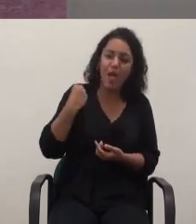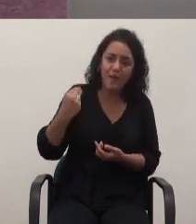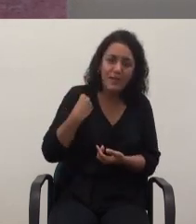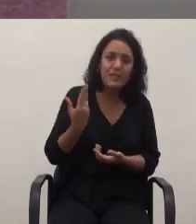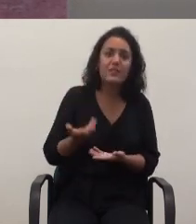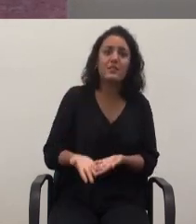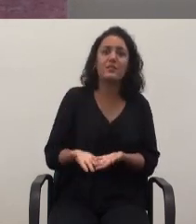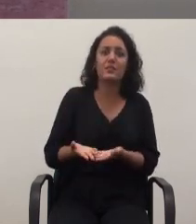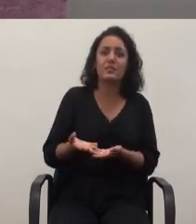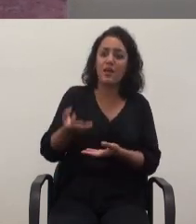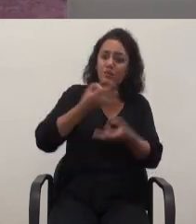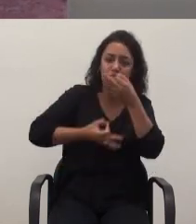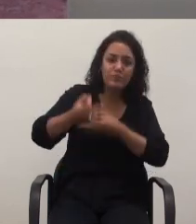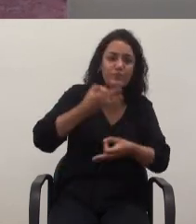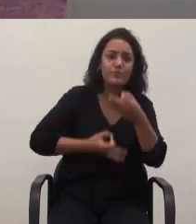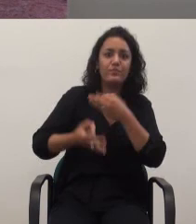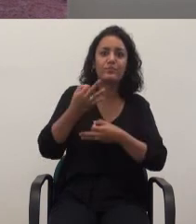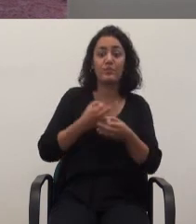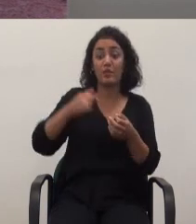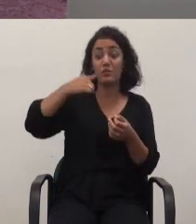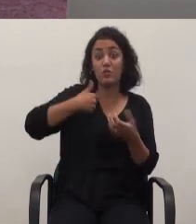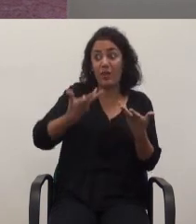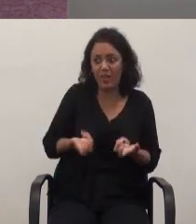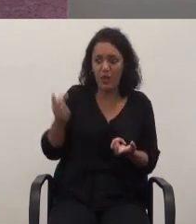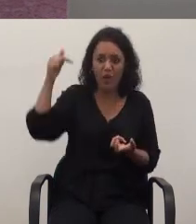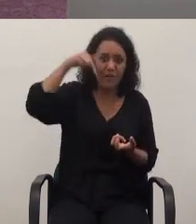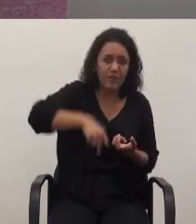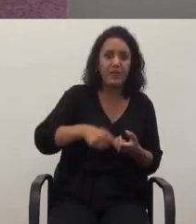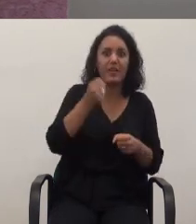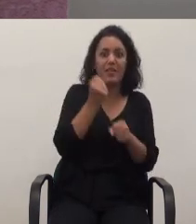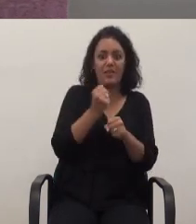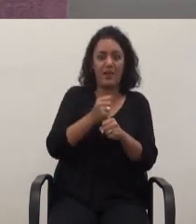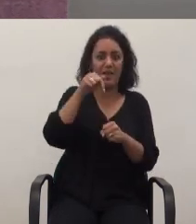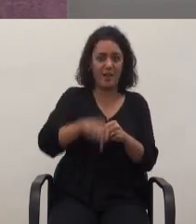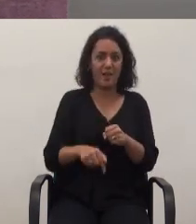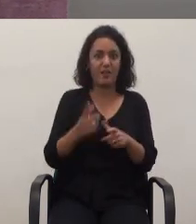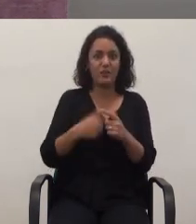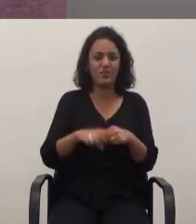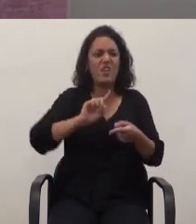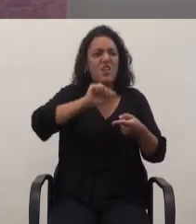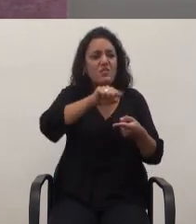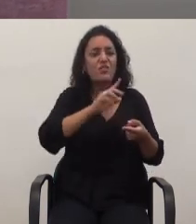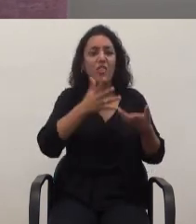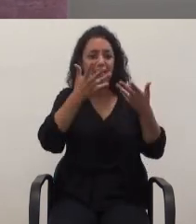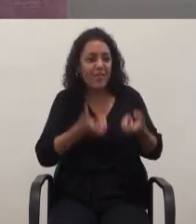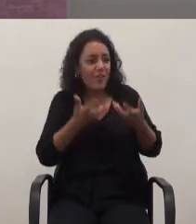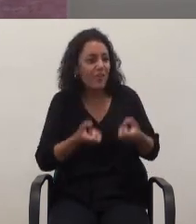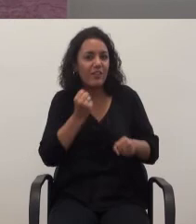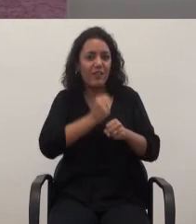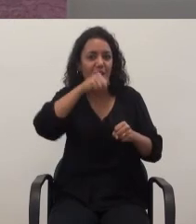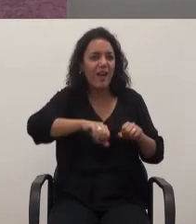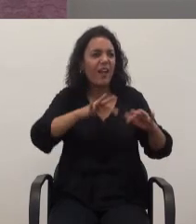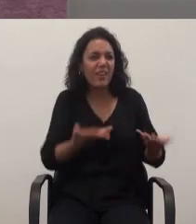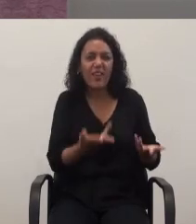un lugar en el que venir a trabajar da ganas, creo que tiene que ver con eso, con procesos institucionales que tienen cierta continuidad, que están